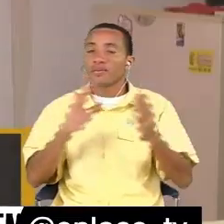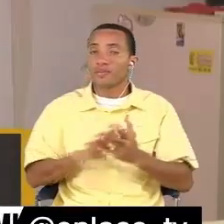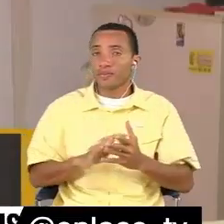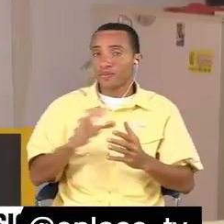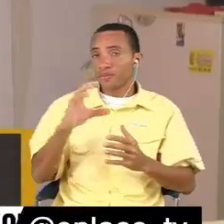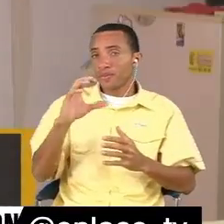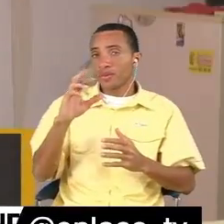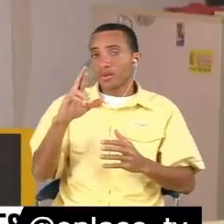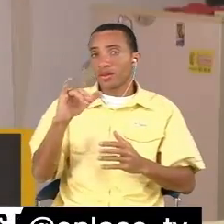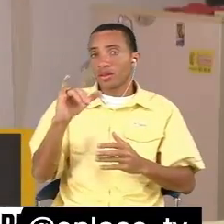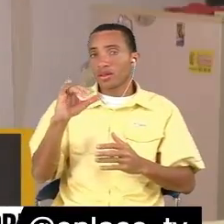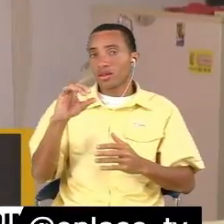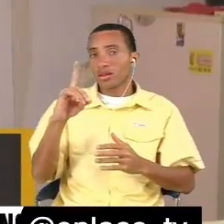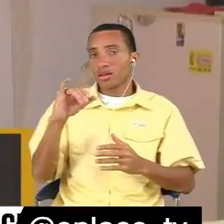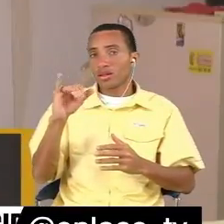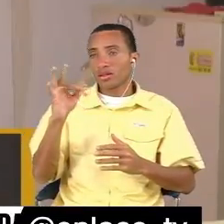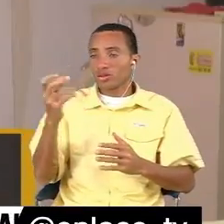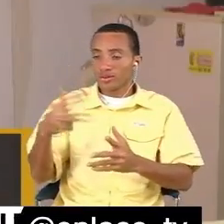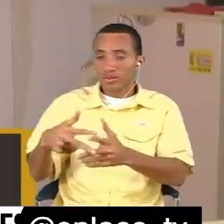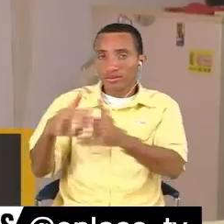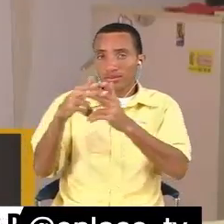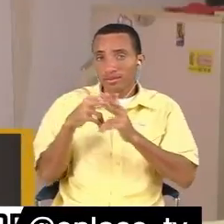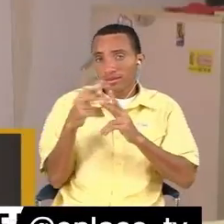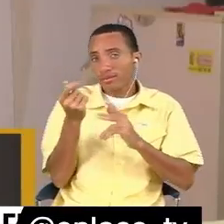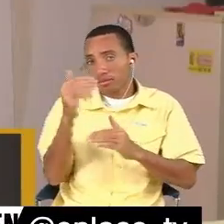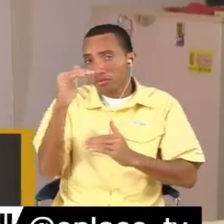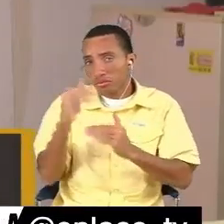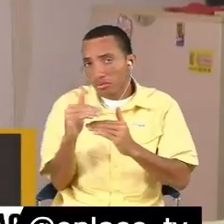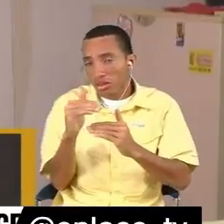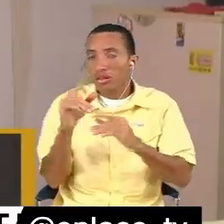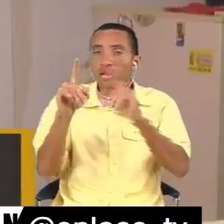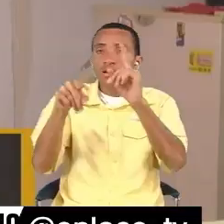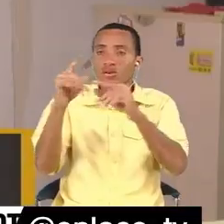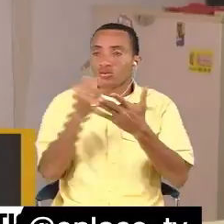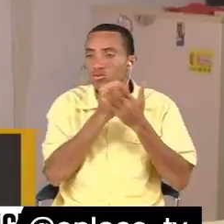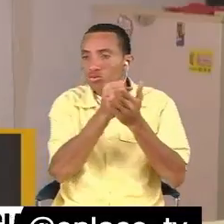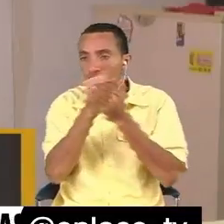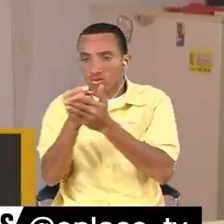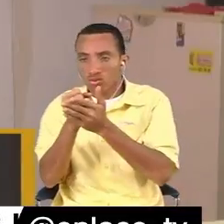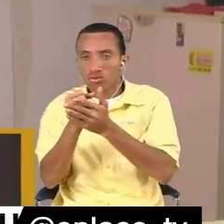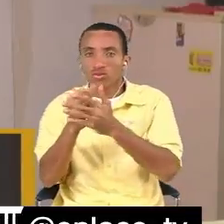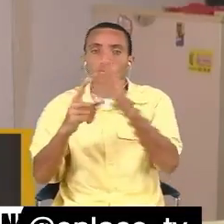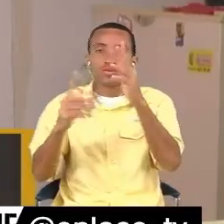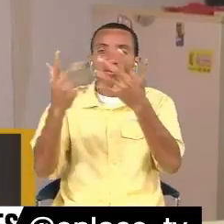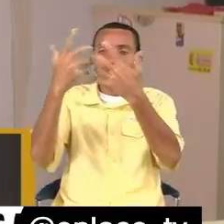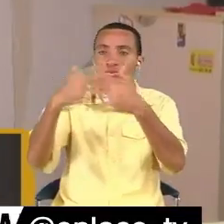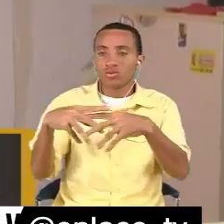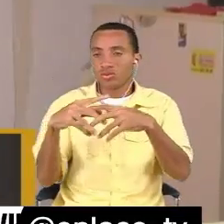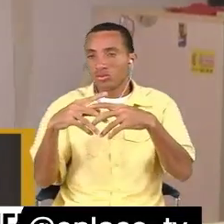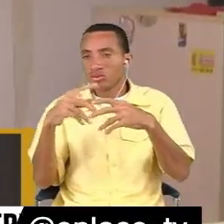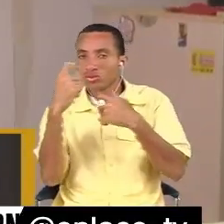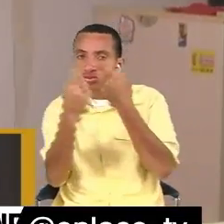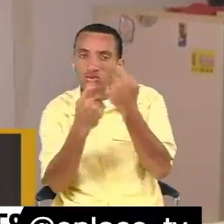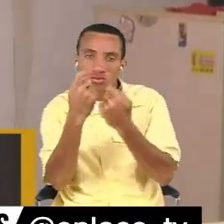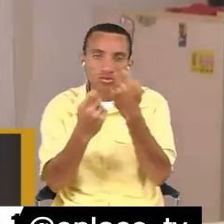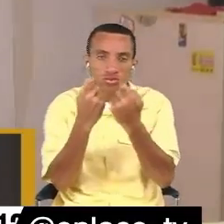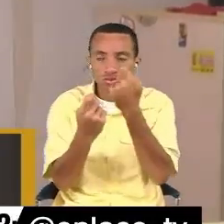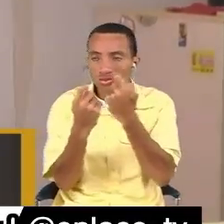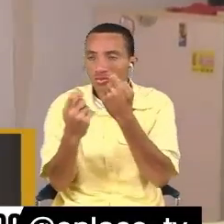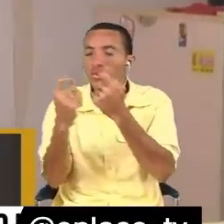microcréditos para ayudar precisamente a estos comerciantes y aquellas personas que han tenido de una u otra